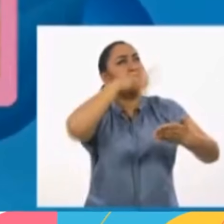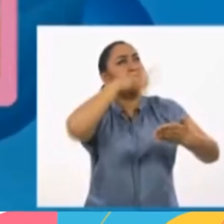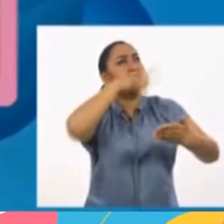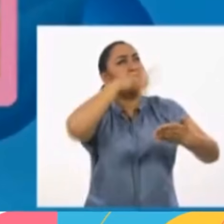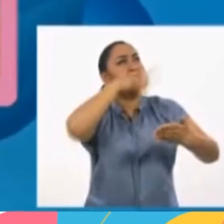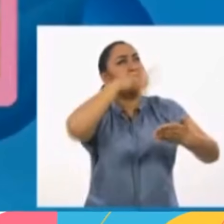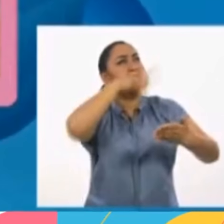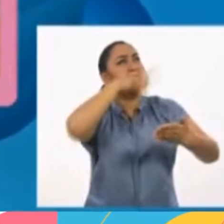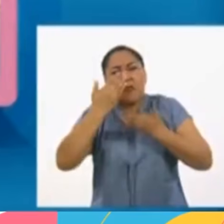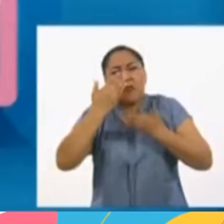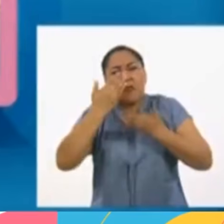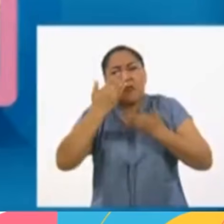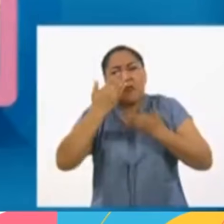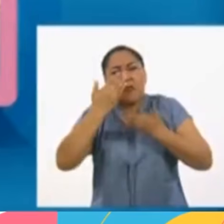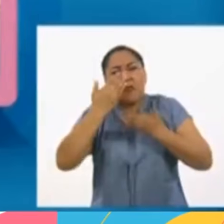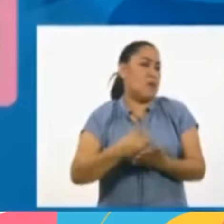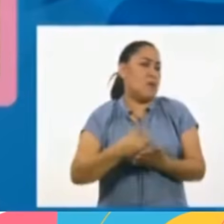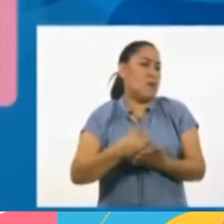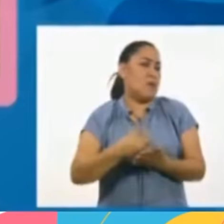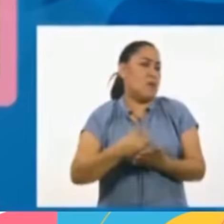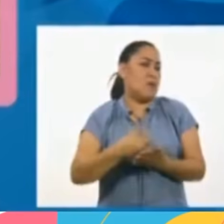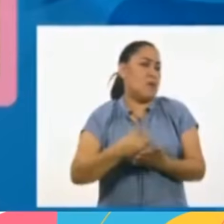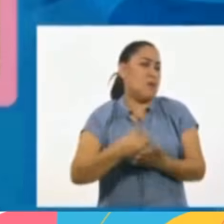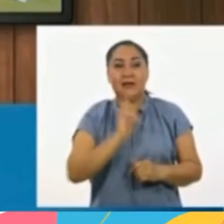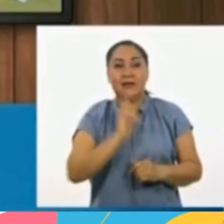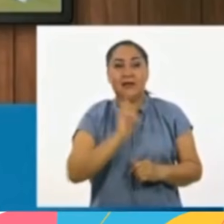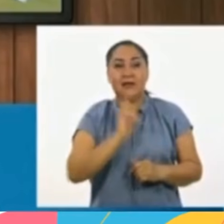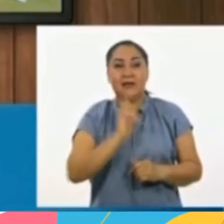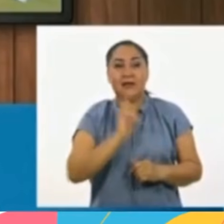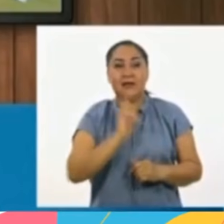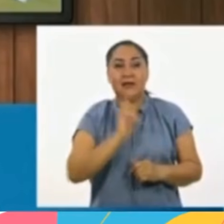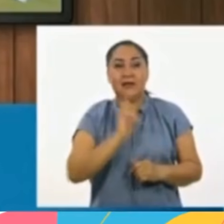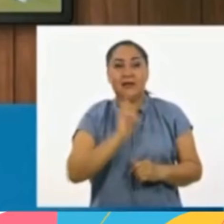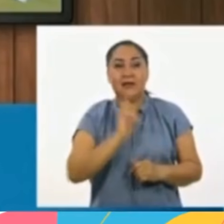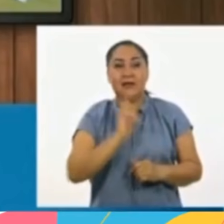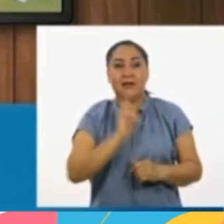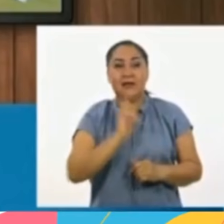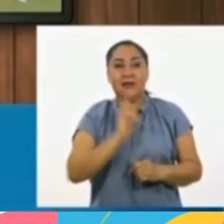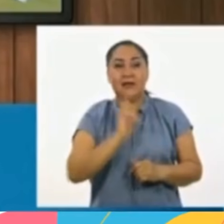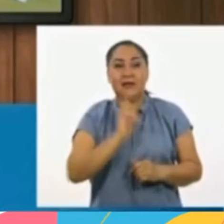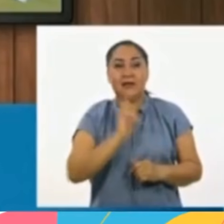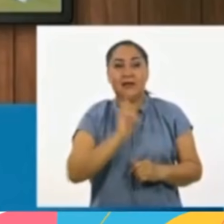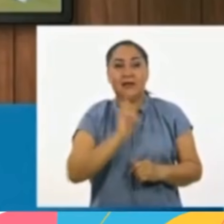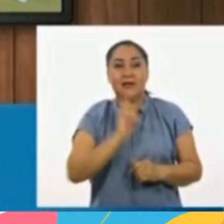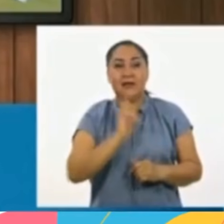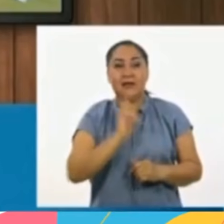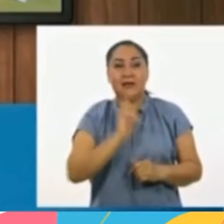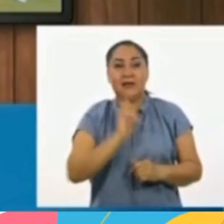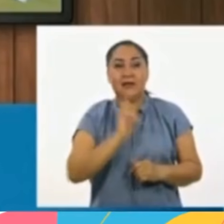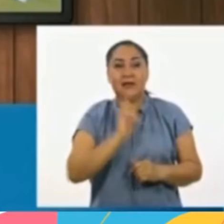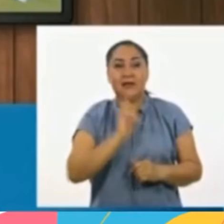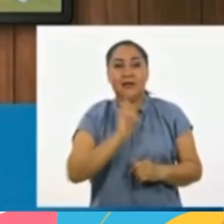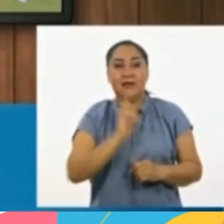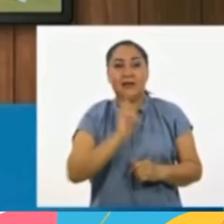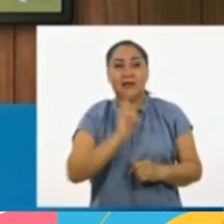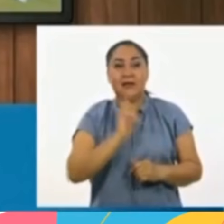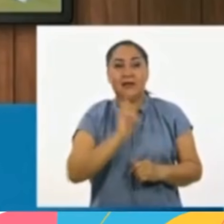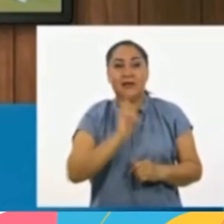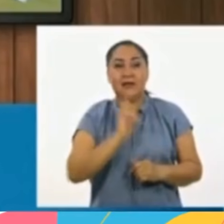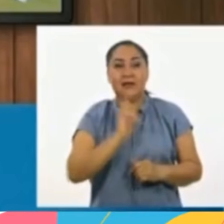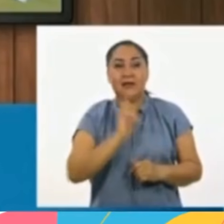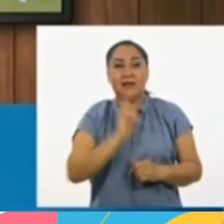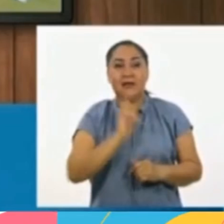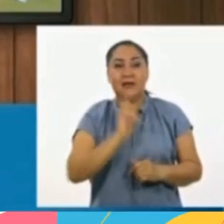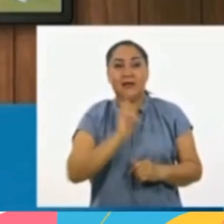las mujeres no tienen que trabajar sino ser amas de casa en el siguiente vídeo se está rentando una casa pero al ver que las personas son diferentes